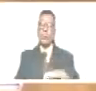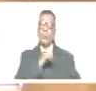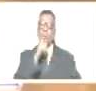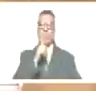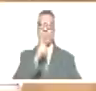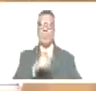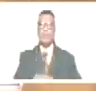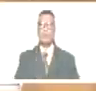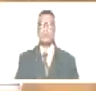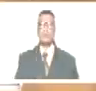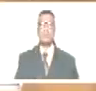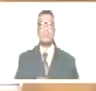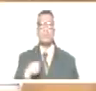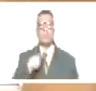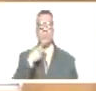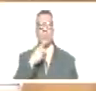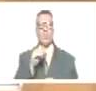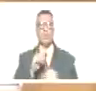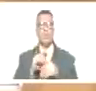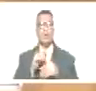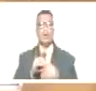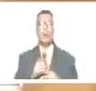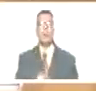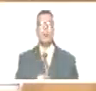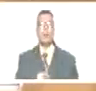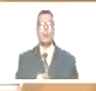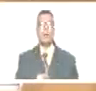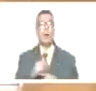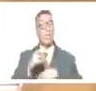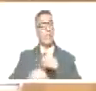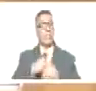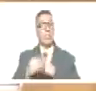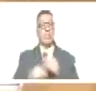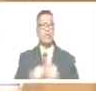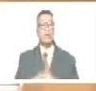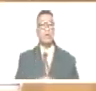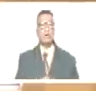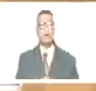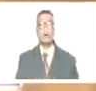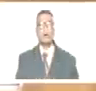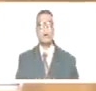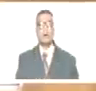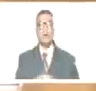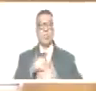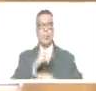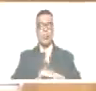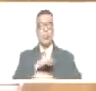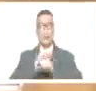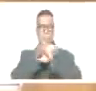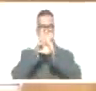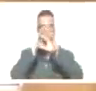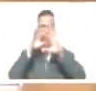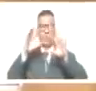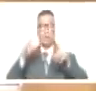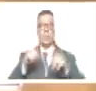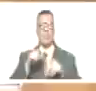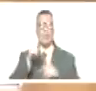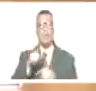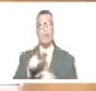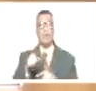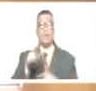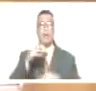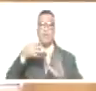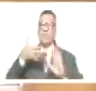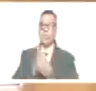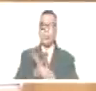nos llamó a establecer posiciones claras entre lo que significan